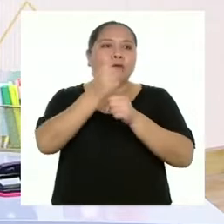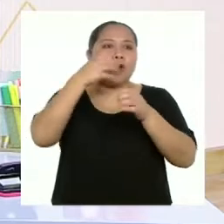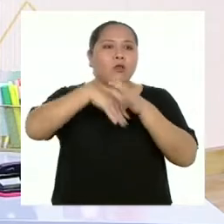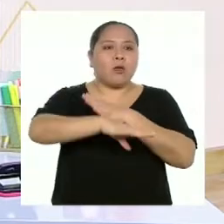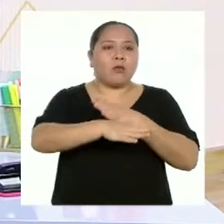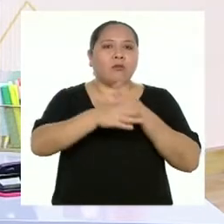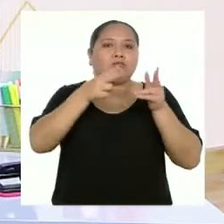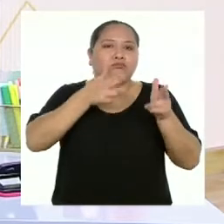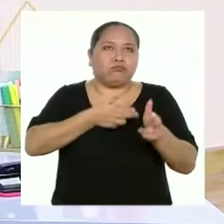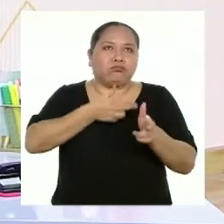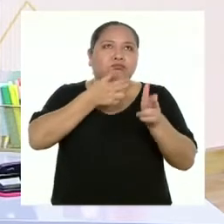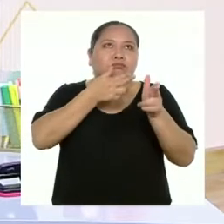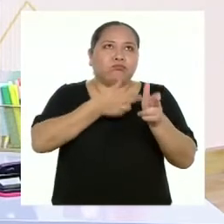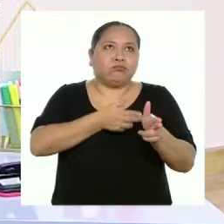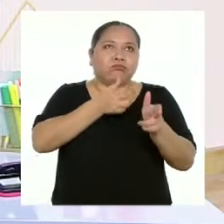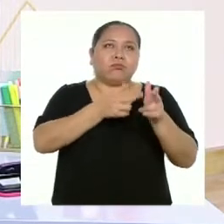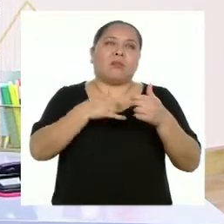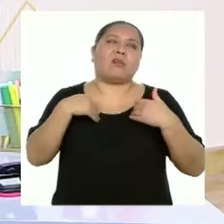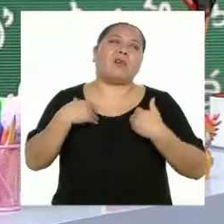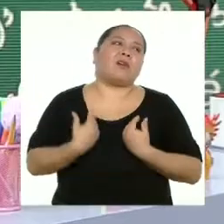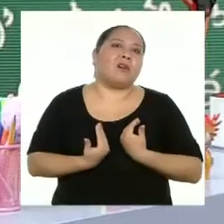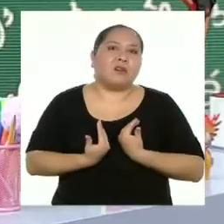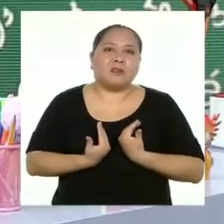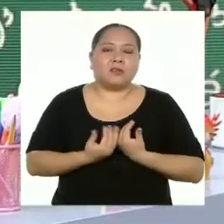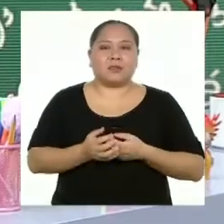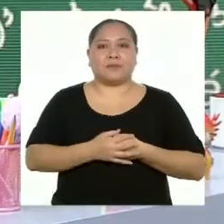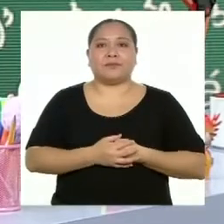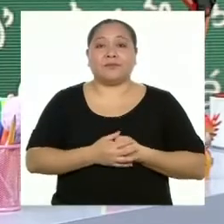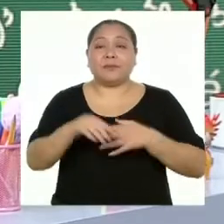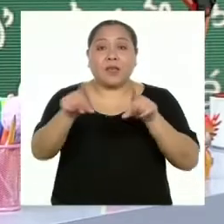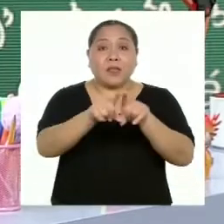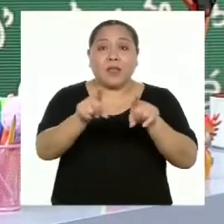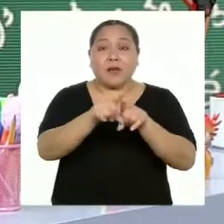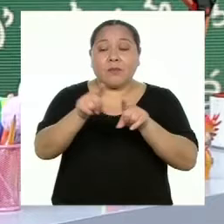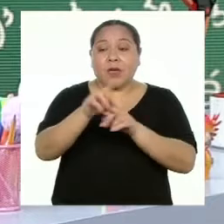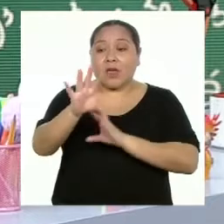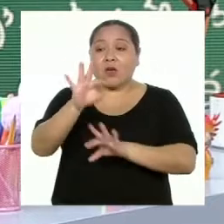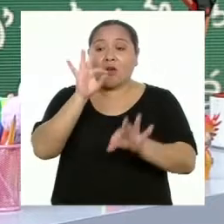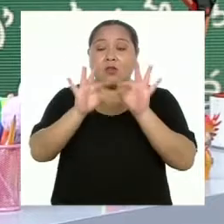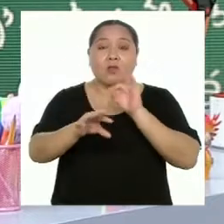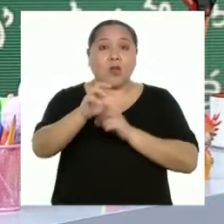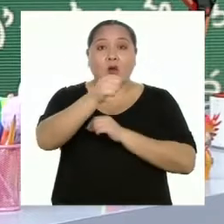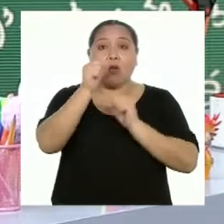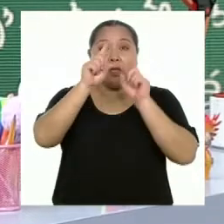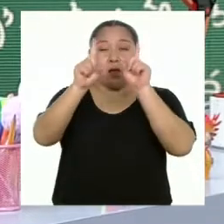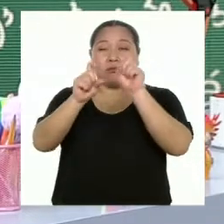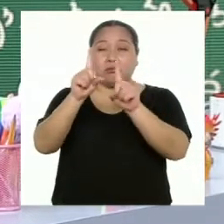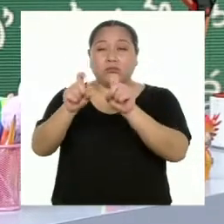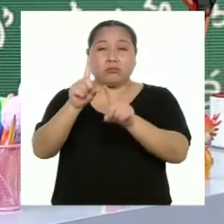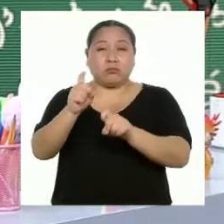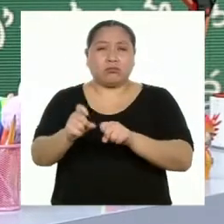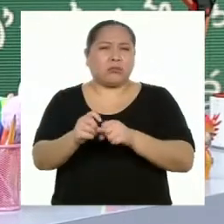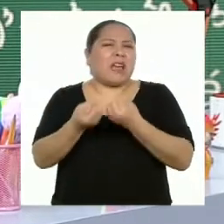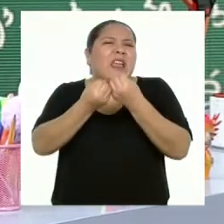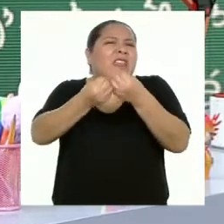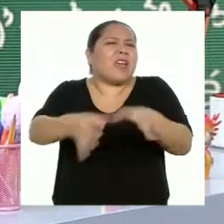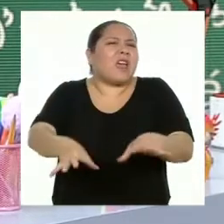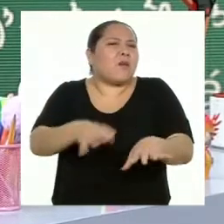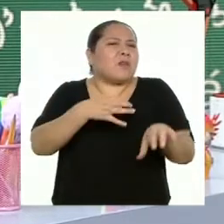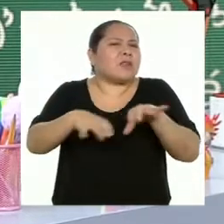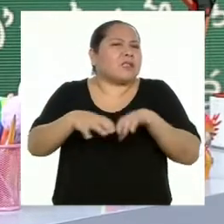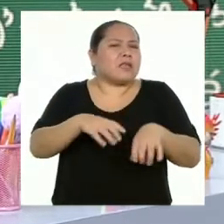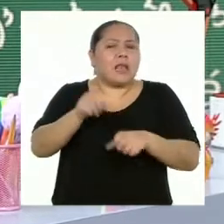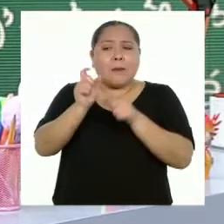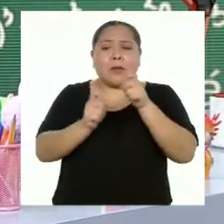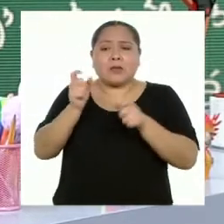es excesivo que nos agota. También encontré otra encuesta sobre qué cosas dejamos de hacer las personas de la